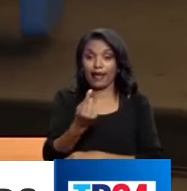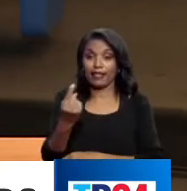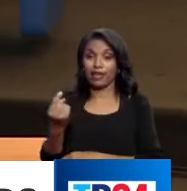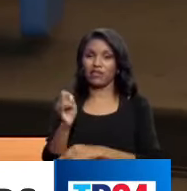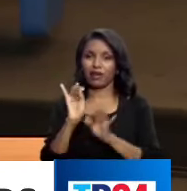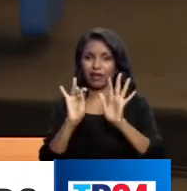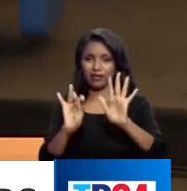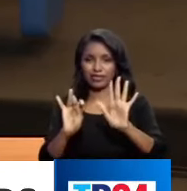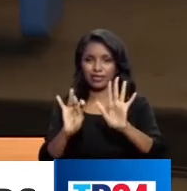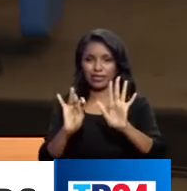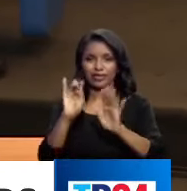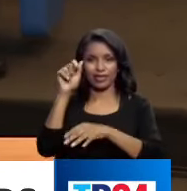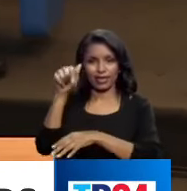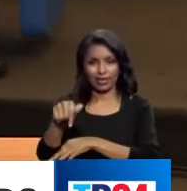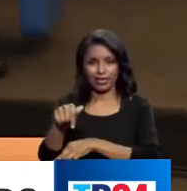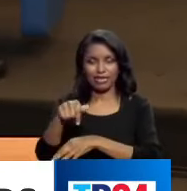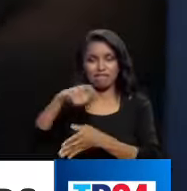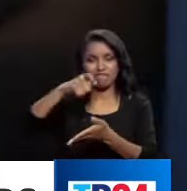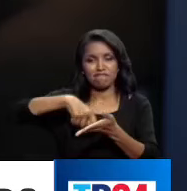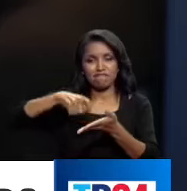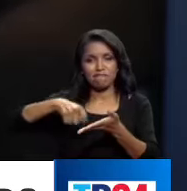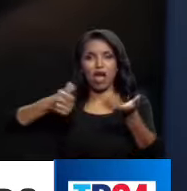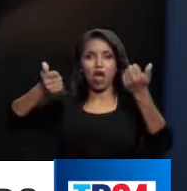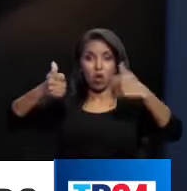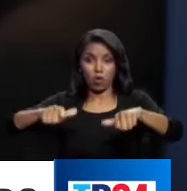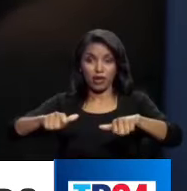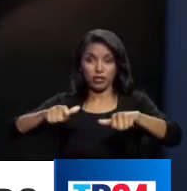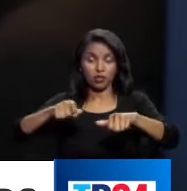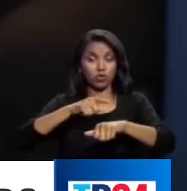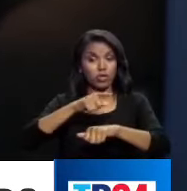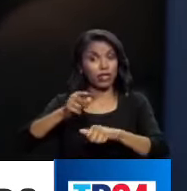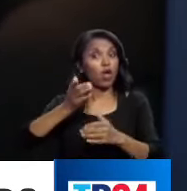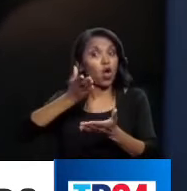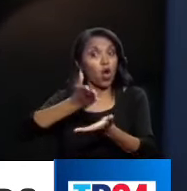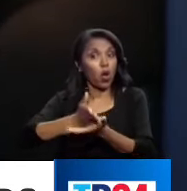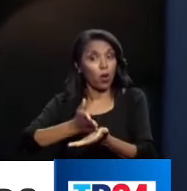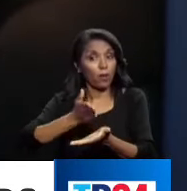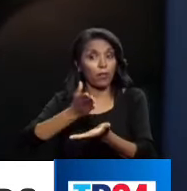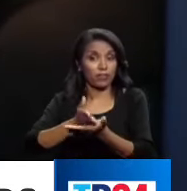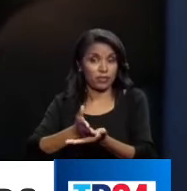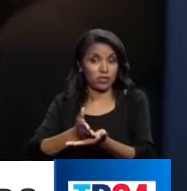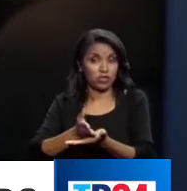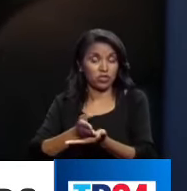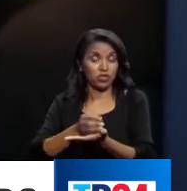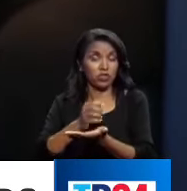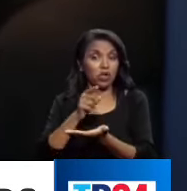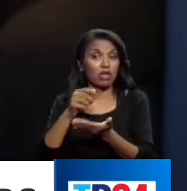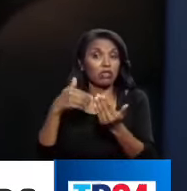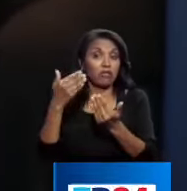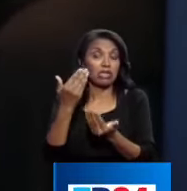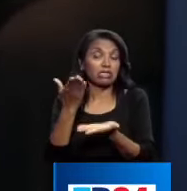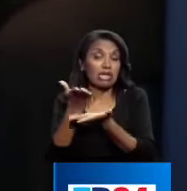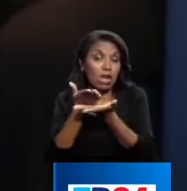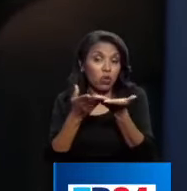los candidatos y candidatas a firmar un documento donde se comprometen a ejecutar y atender